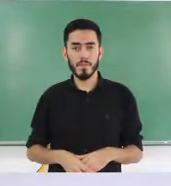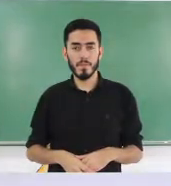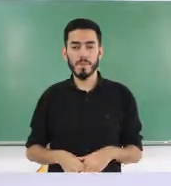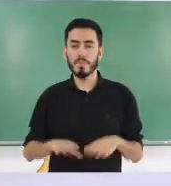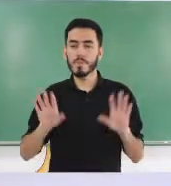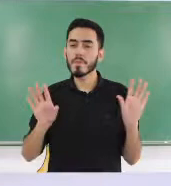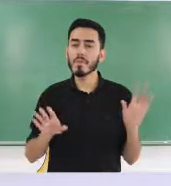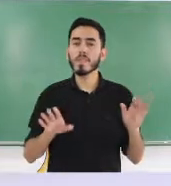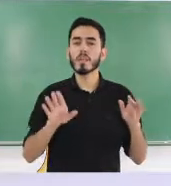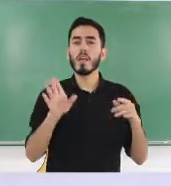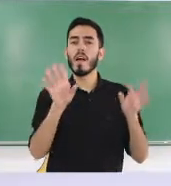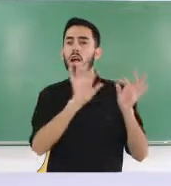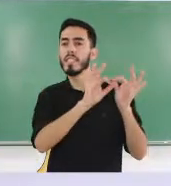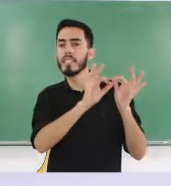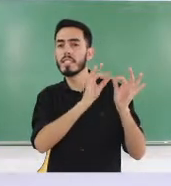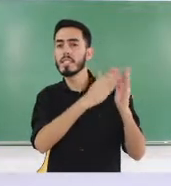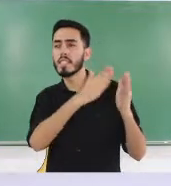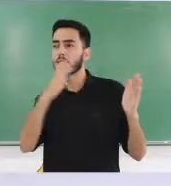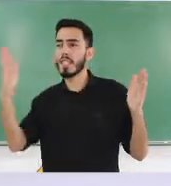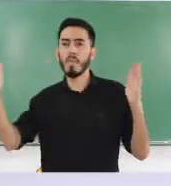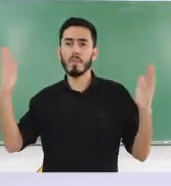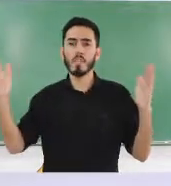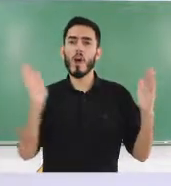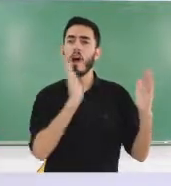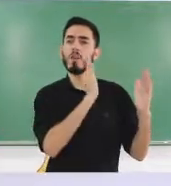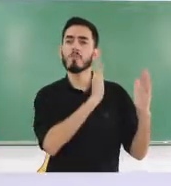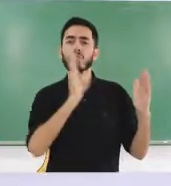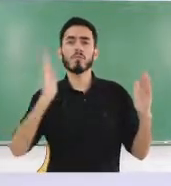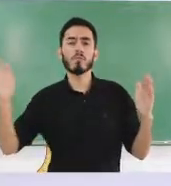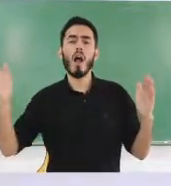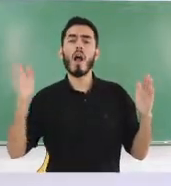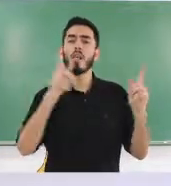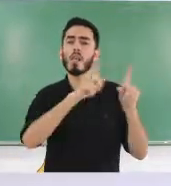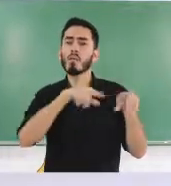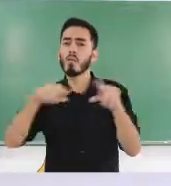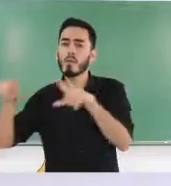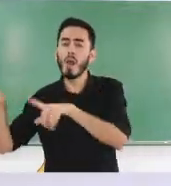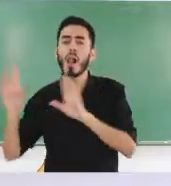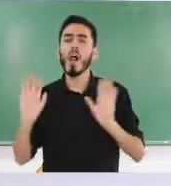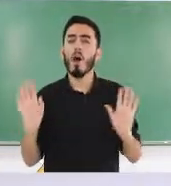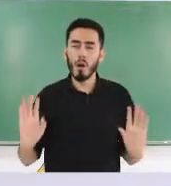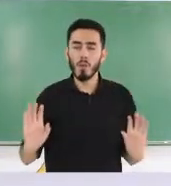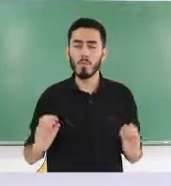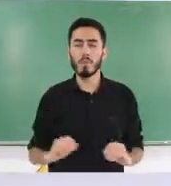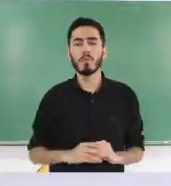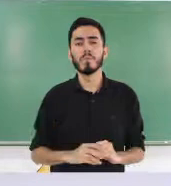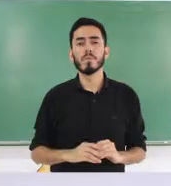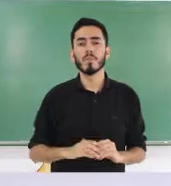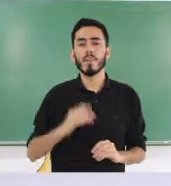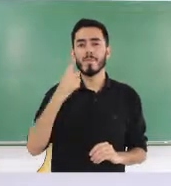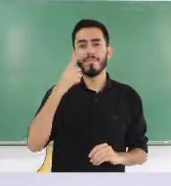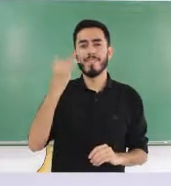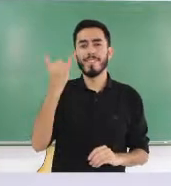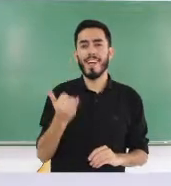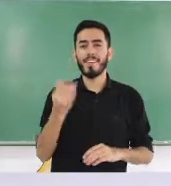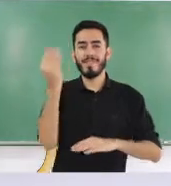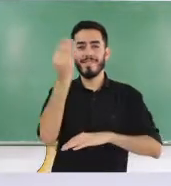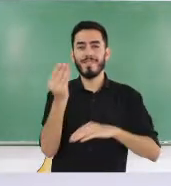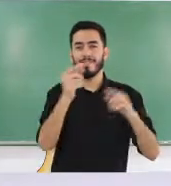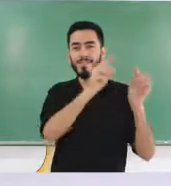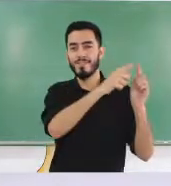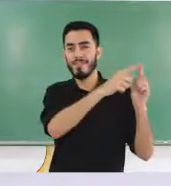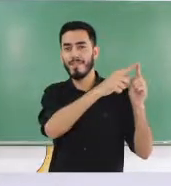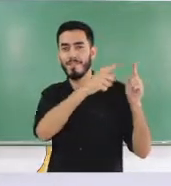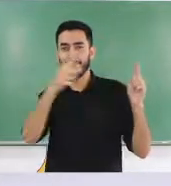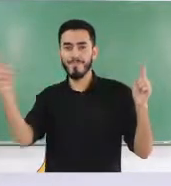División de diferentes segmentos en partes iguales. Fíjense, ya tenemos un segmento dibujado, el